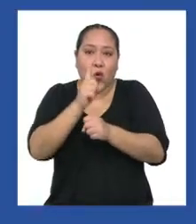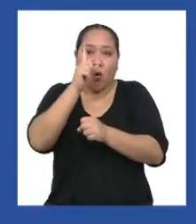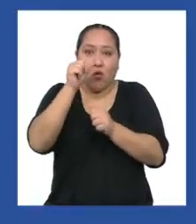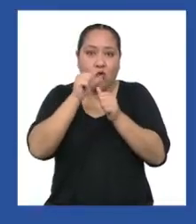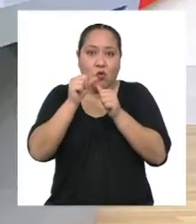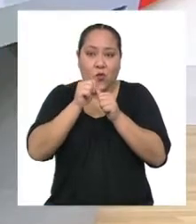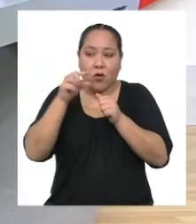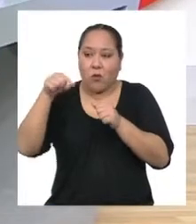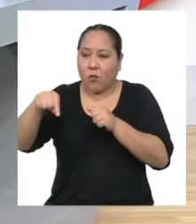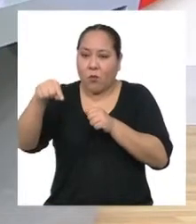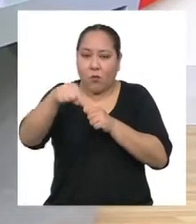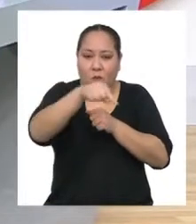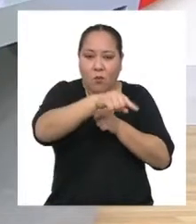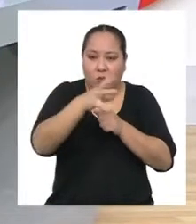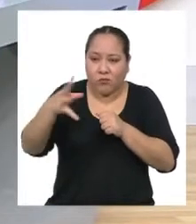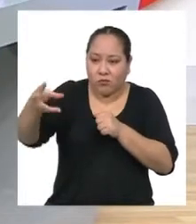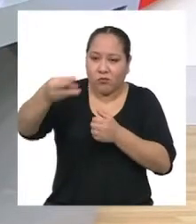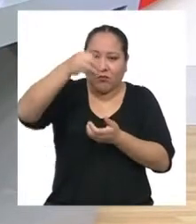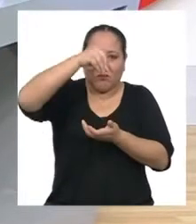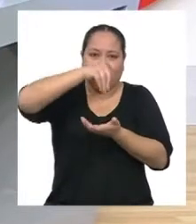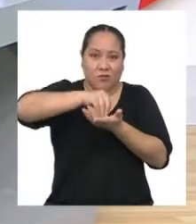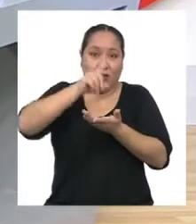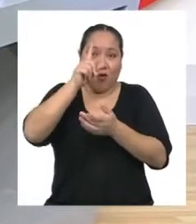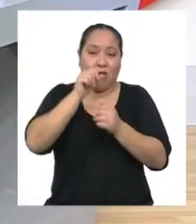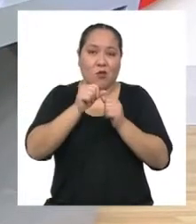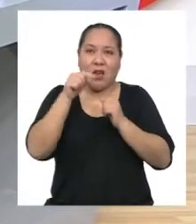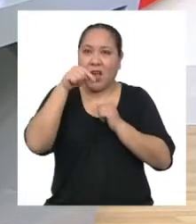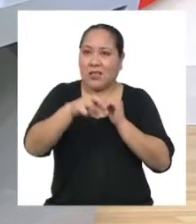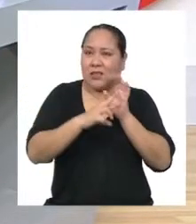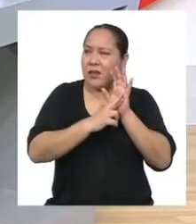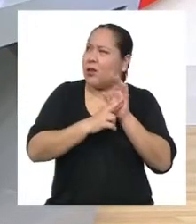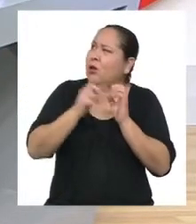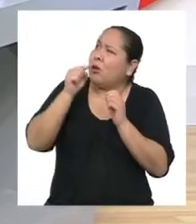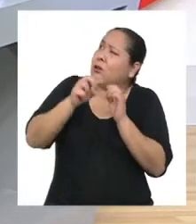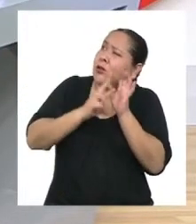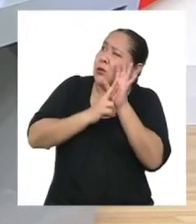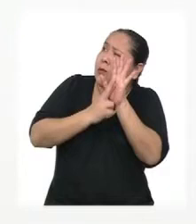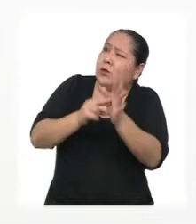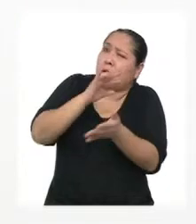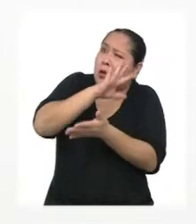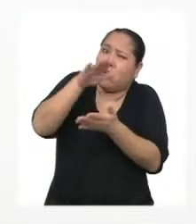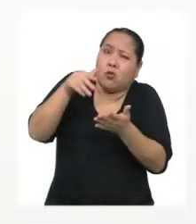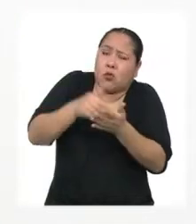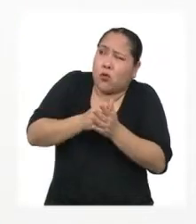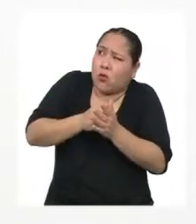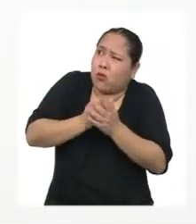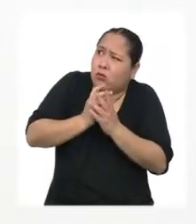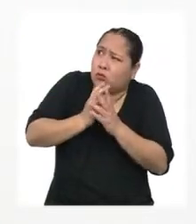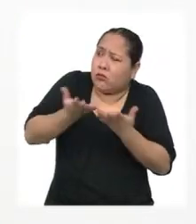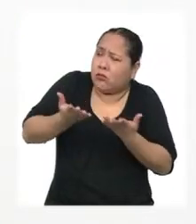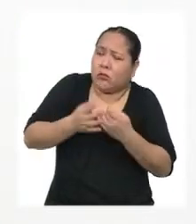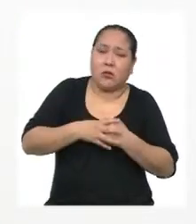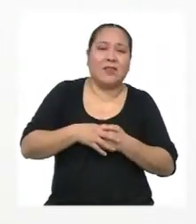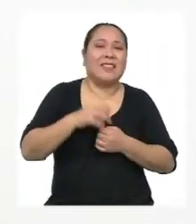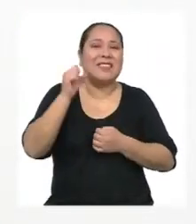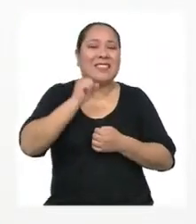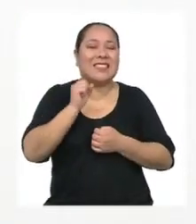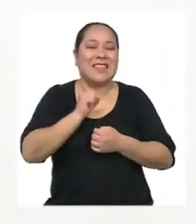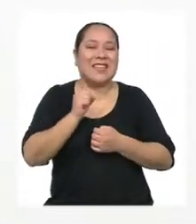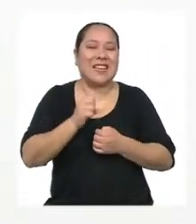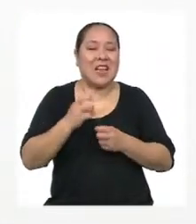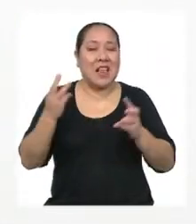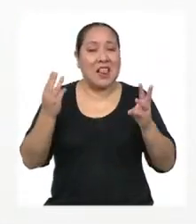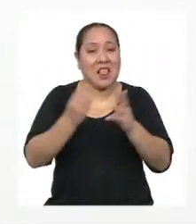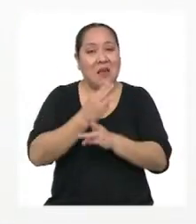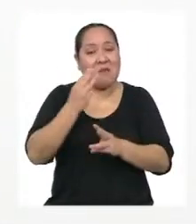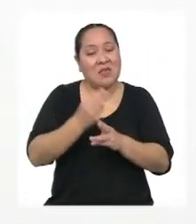de valores. ¿Y este único valor representa todos los datos de la muestra? Así es. Por eso la matemática